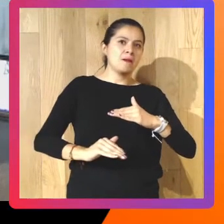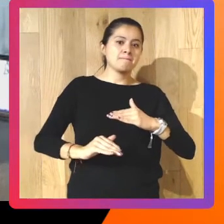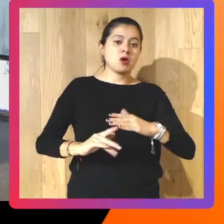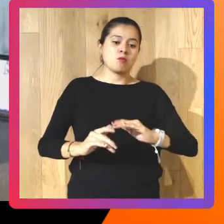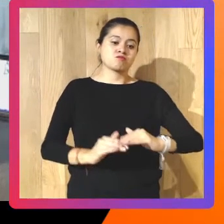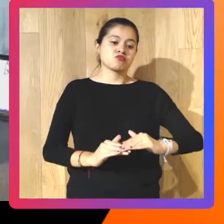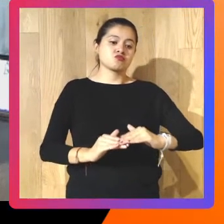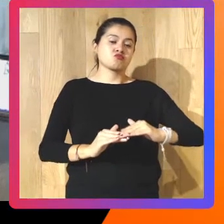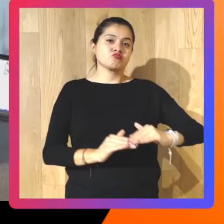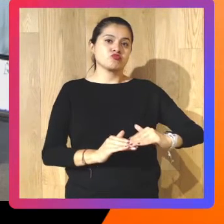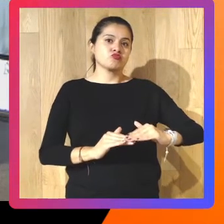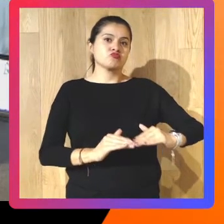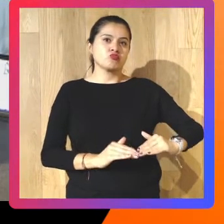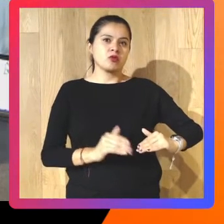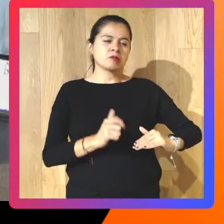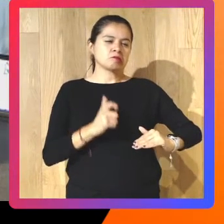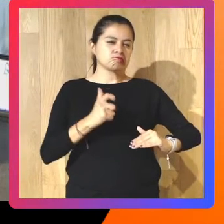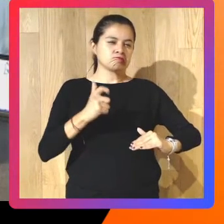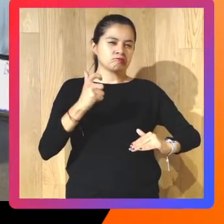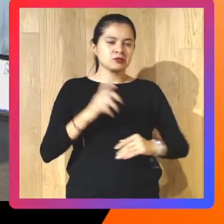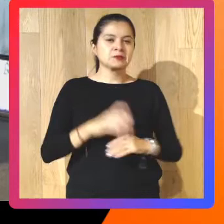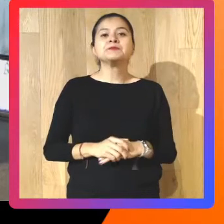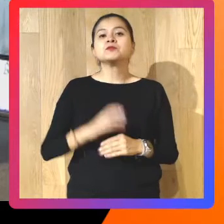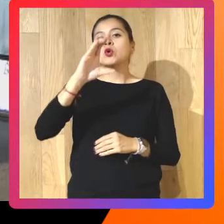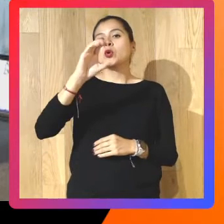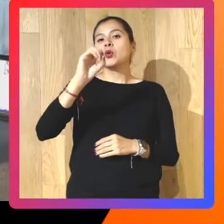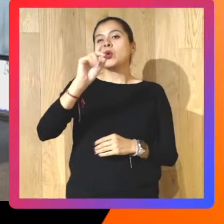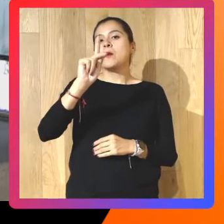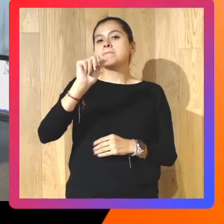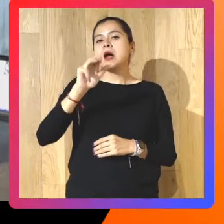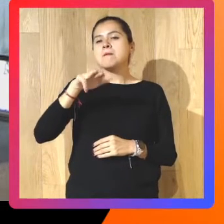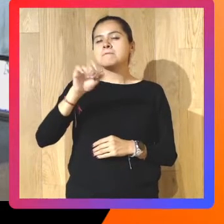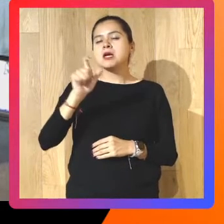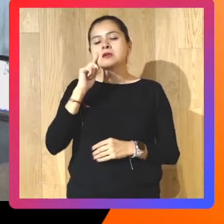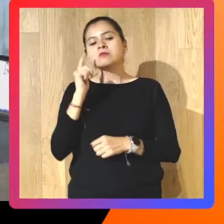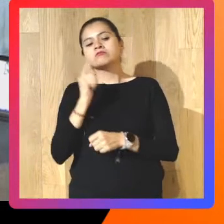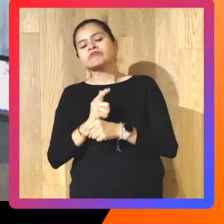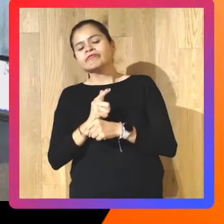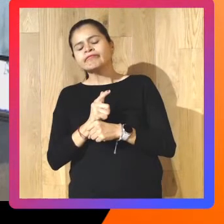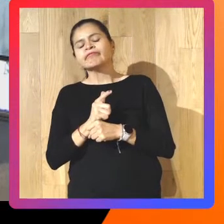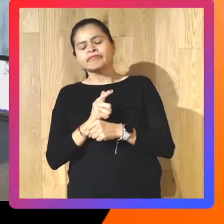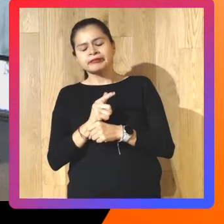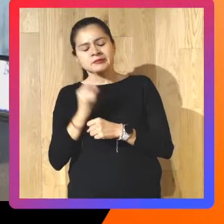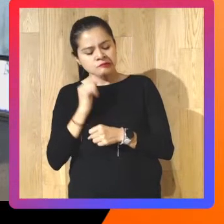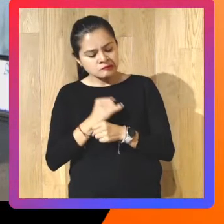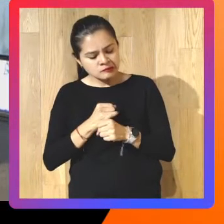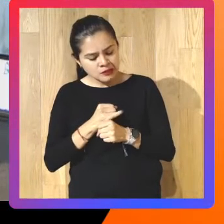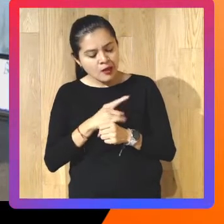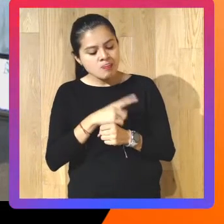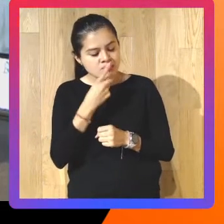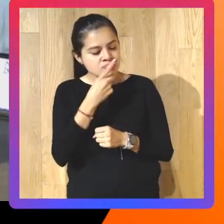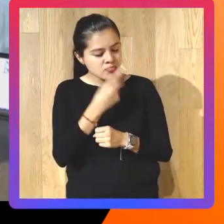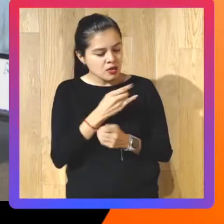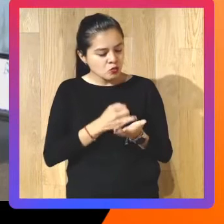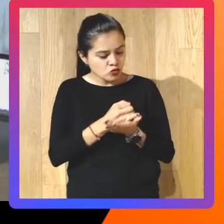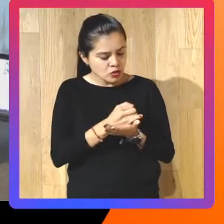como un indicador. Entonces en Coparmex, dada esta circunstancia, nos dimos a la tarea exactamente